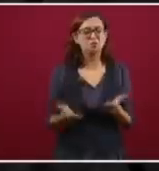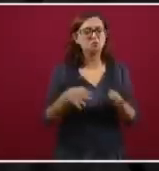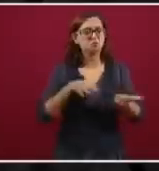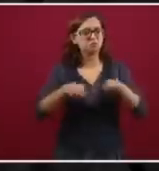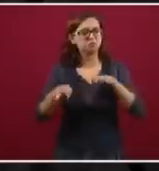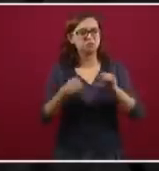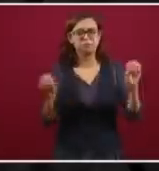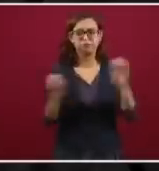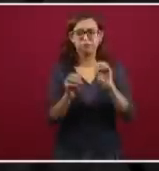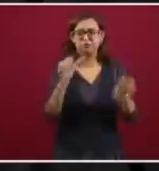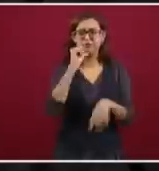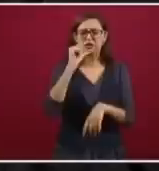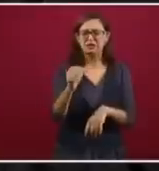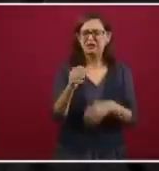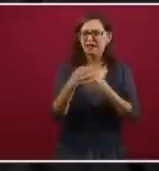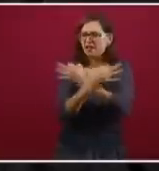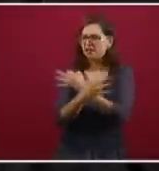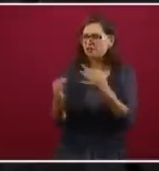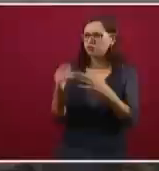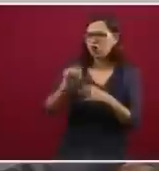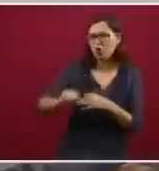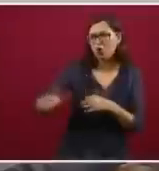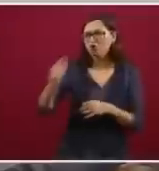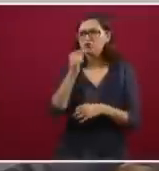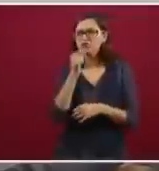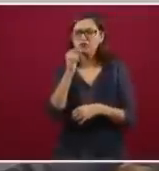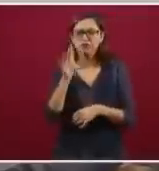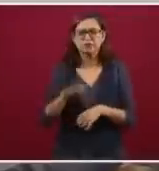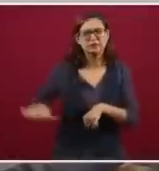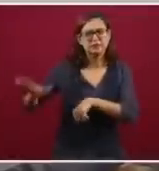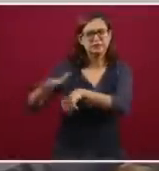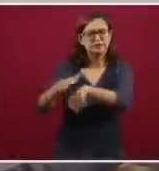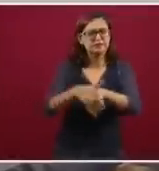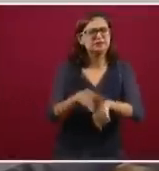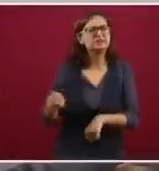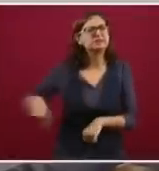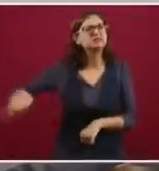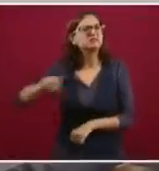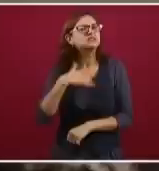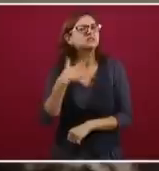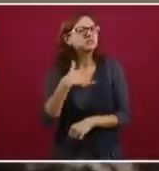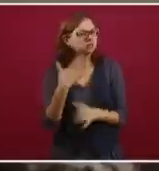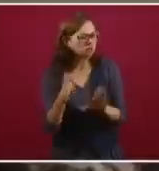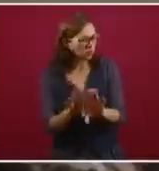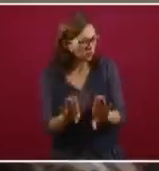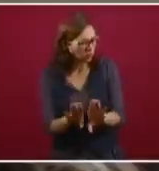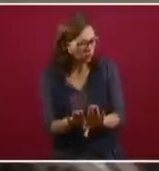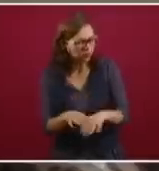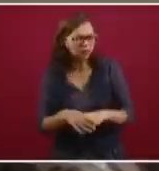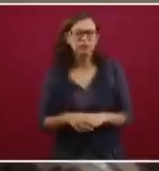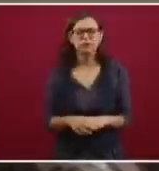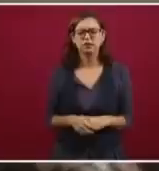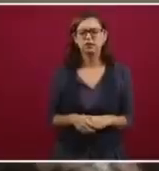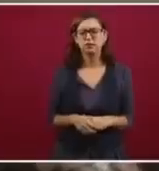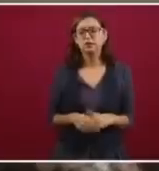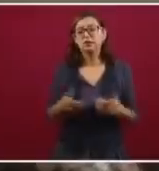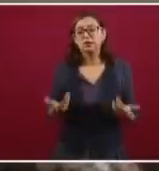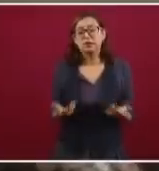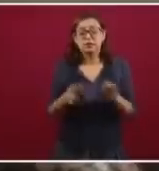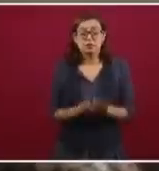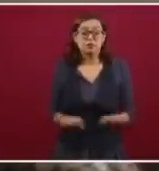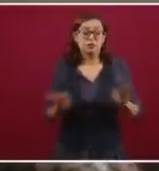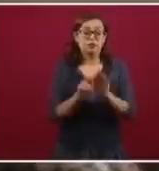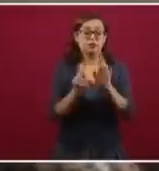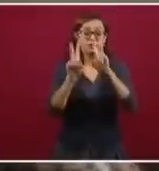ninguna función de Policía Federal. Esto es importante porque en su gobierno, según ha informado Ricardo